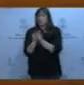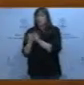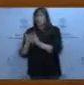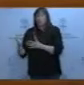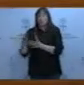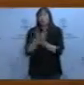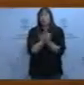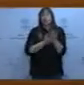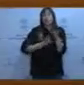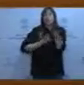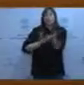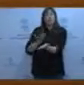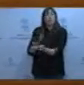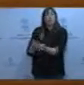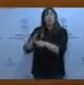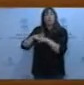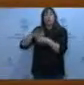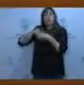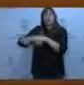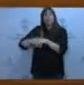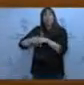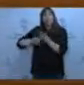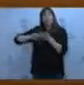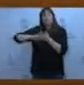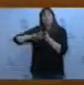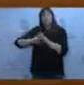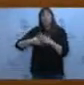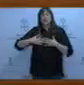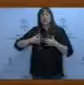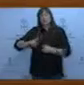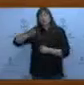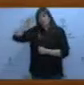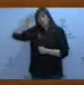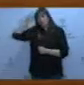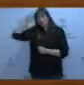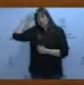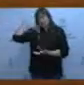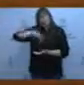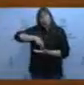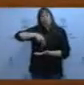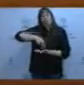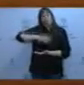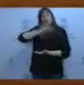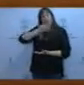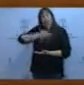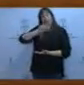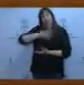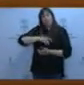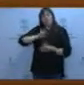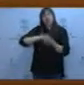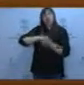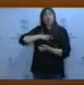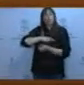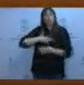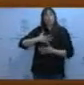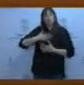solicitado para la tramitación del plan de salud mental la comparecencia en la Comisión de Sanidad de aquellas personas que hemos estimado tenían